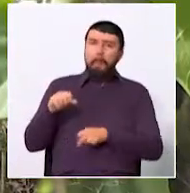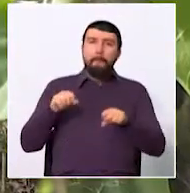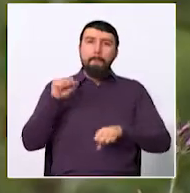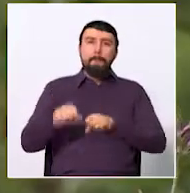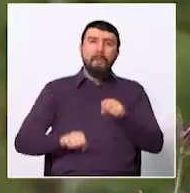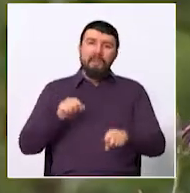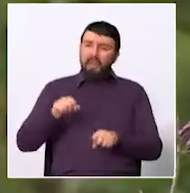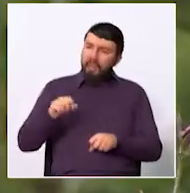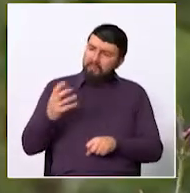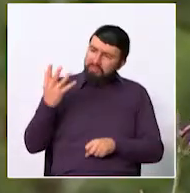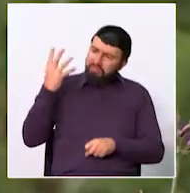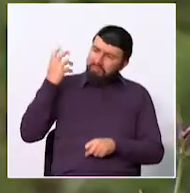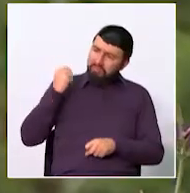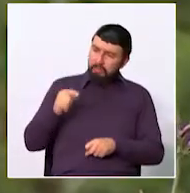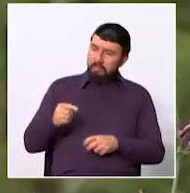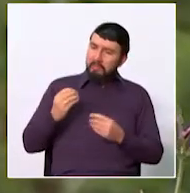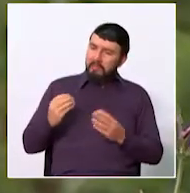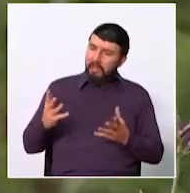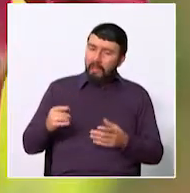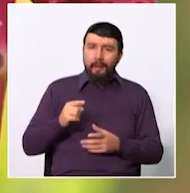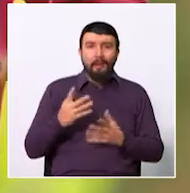queremos que la gente se descodifica